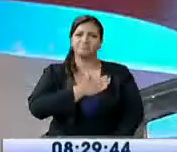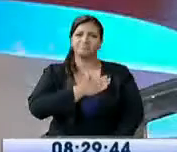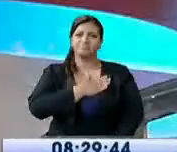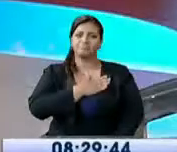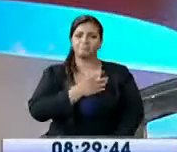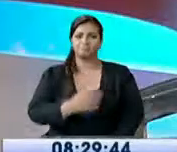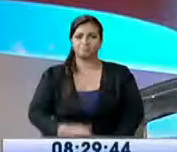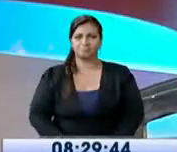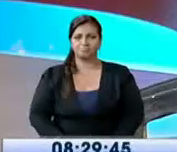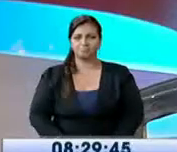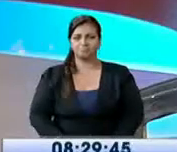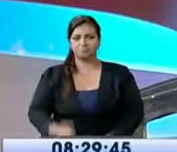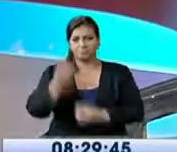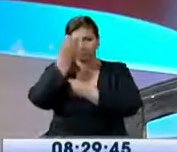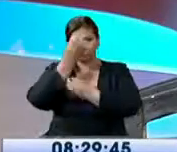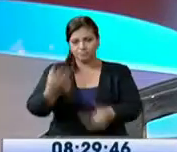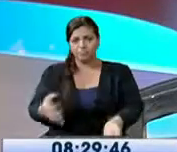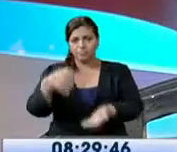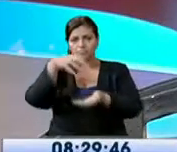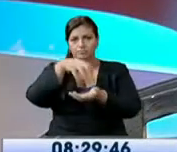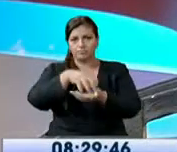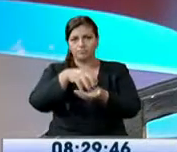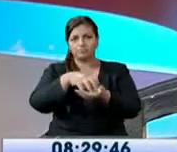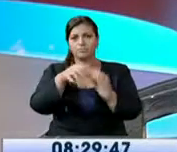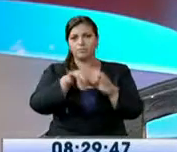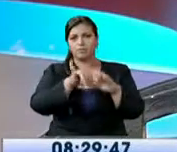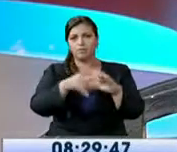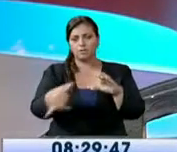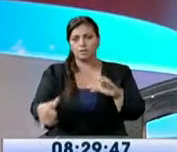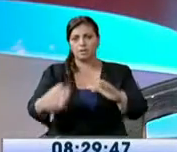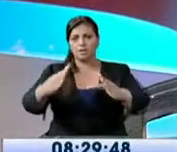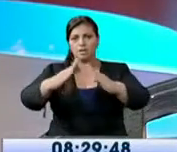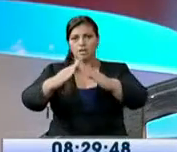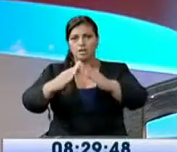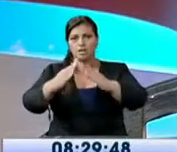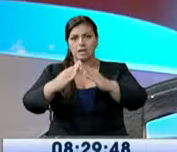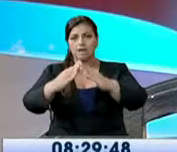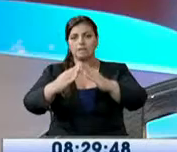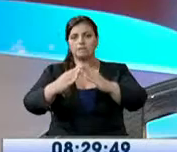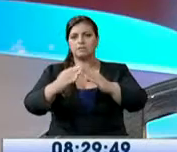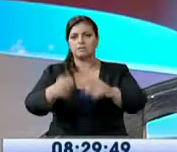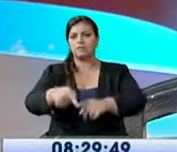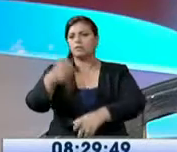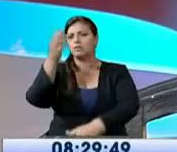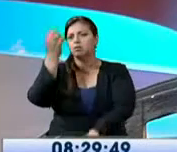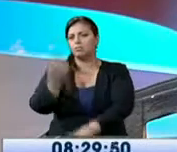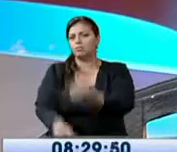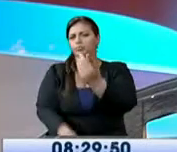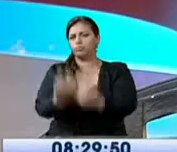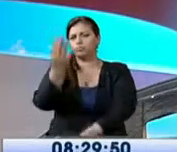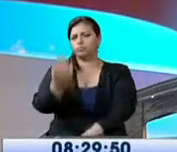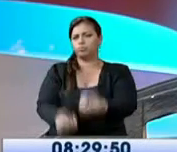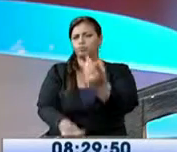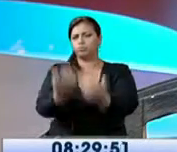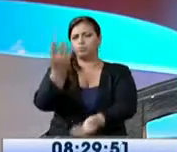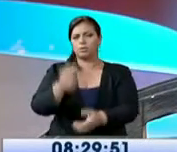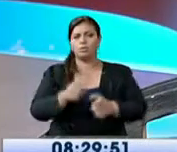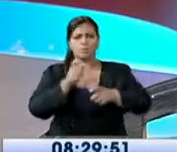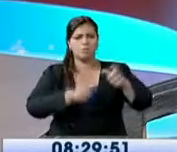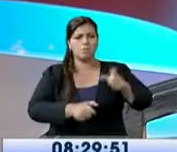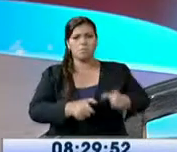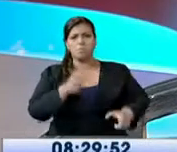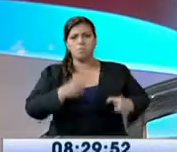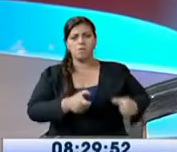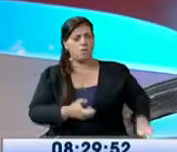Bueno, y les contamos también que en Santa Elena, una casa de construcción mixta fue consumida por un incendio. Habitantes del sector intentaron aplacar